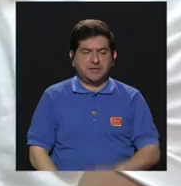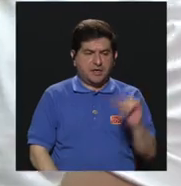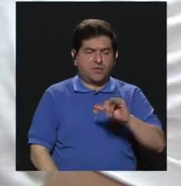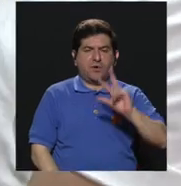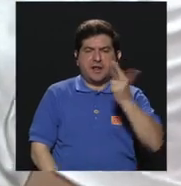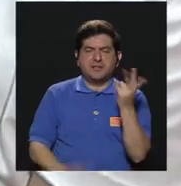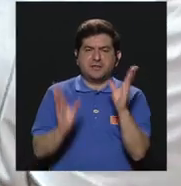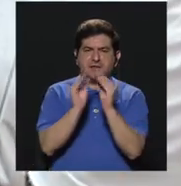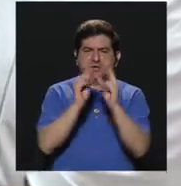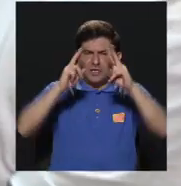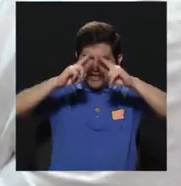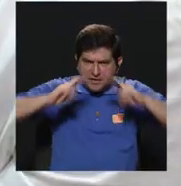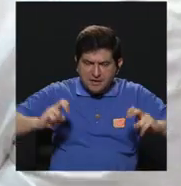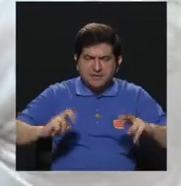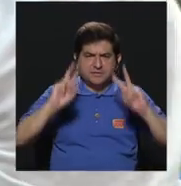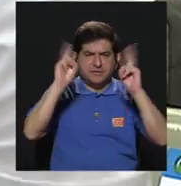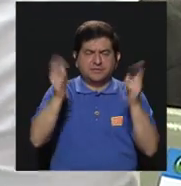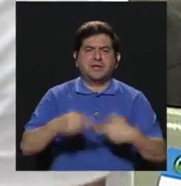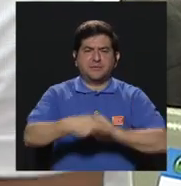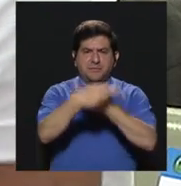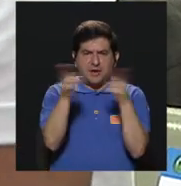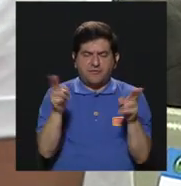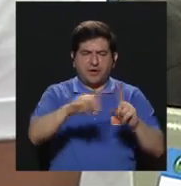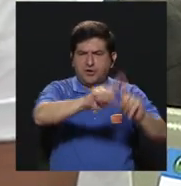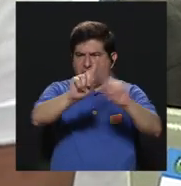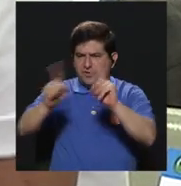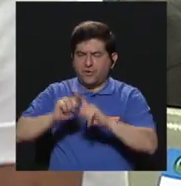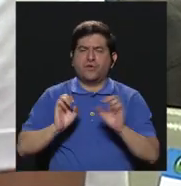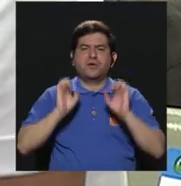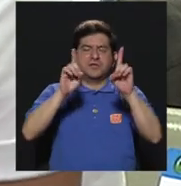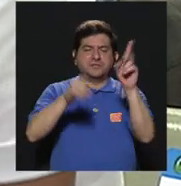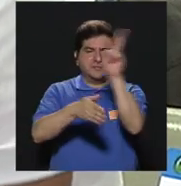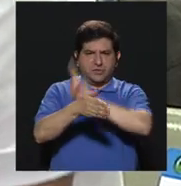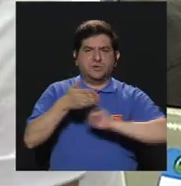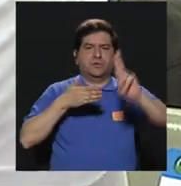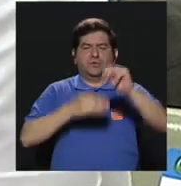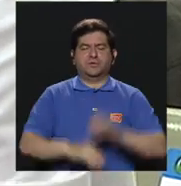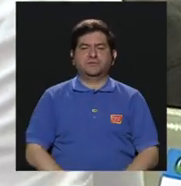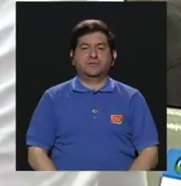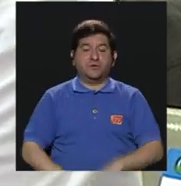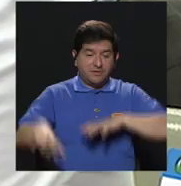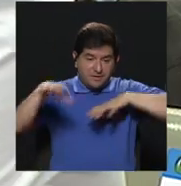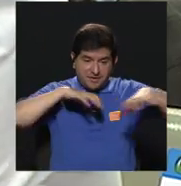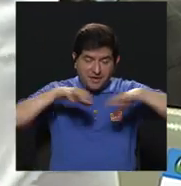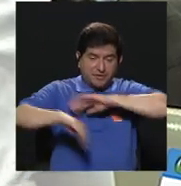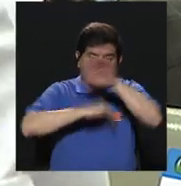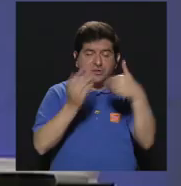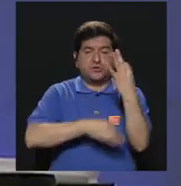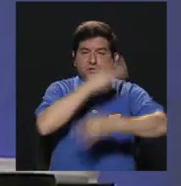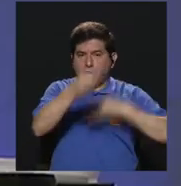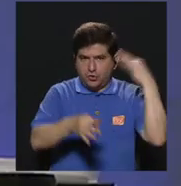tercer congreso es el tema de la regionalización de la educación superior y las actividades de toda